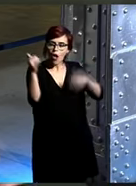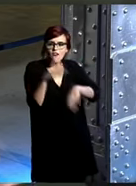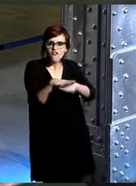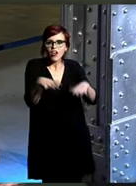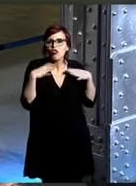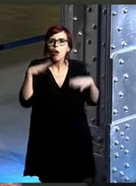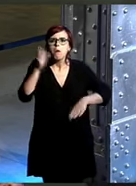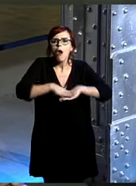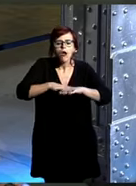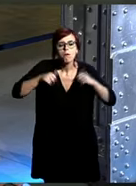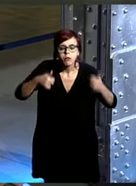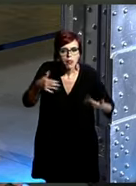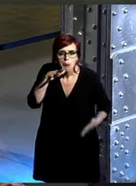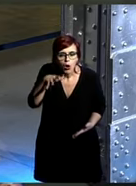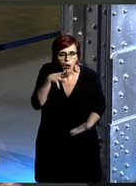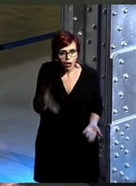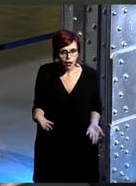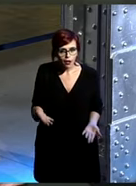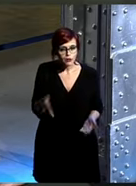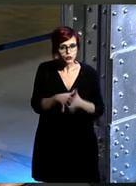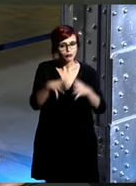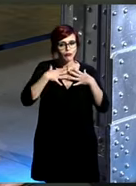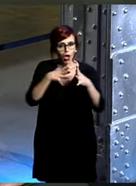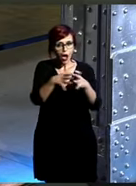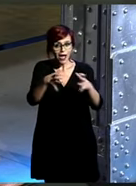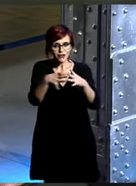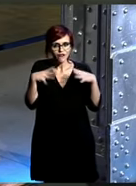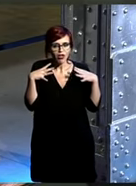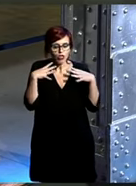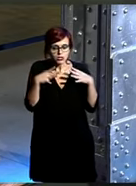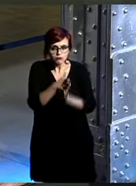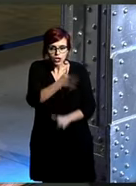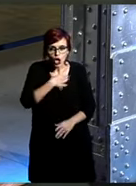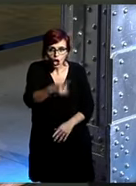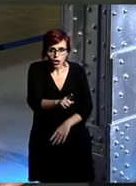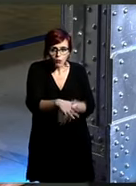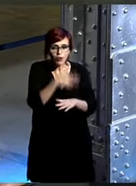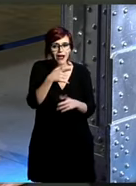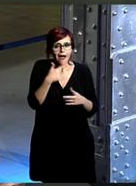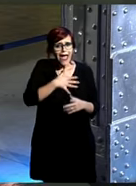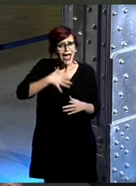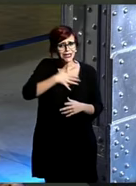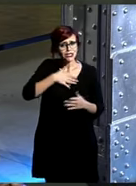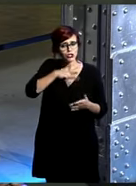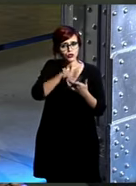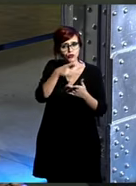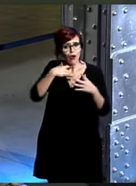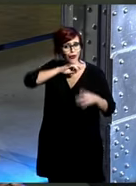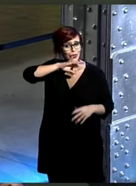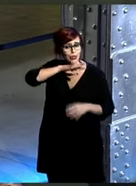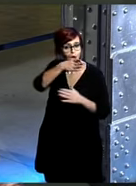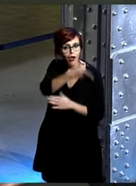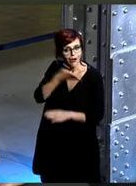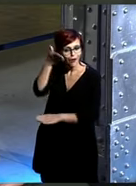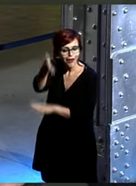las vacaciones de Navidad. Empezar las vacaciones para estas niñas suponía una injusticia porque estaban encantadas y contentísimas de ir al